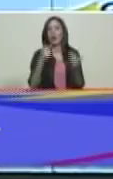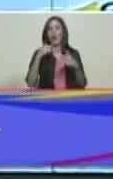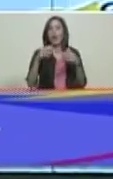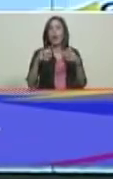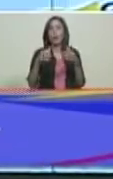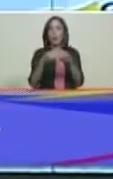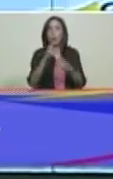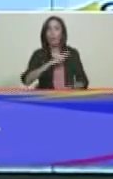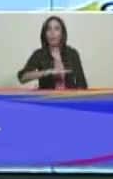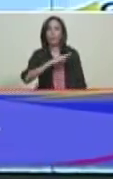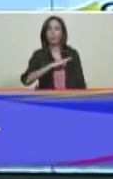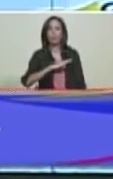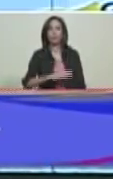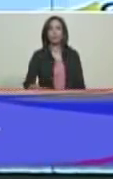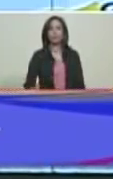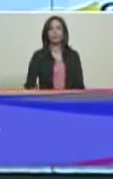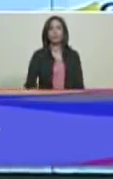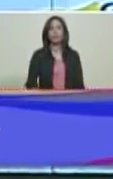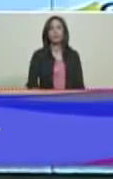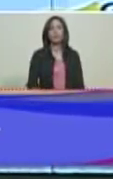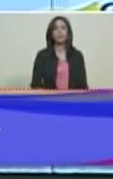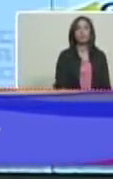misión.